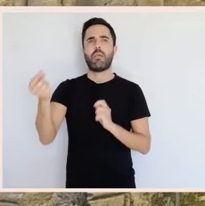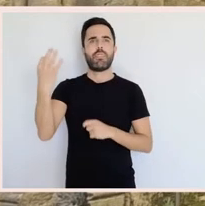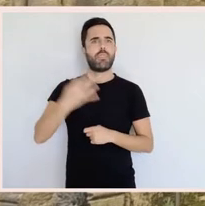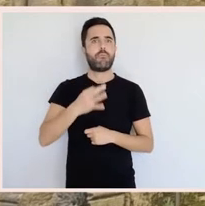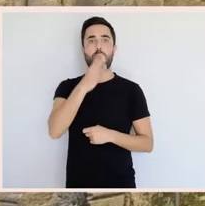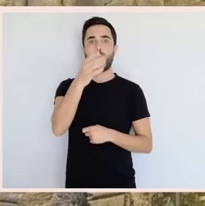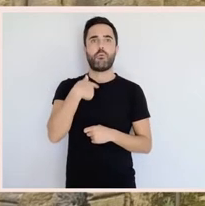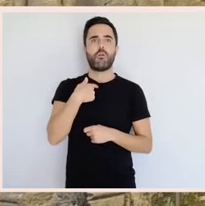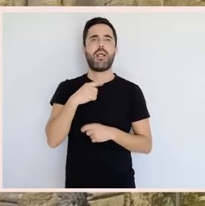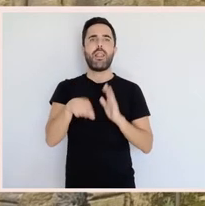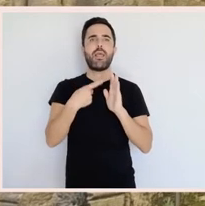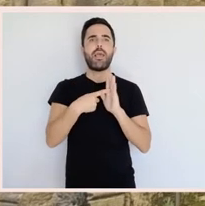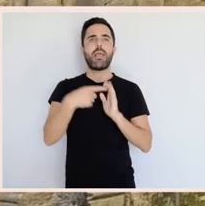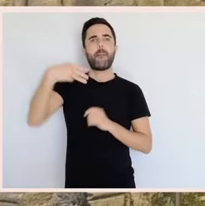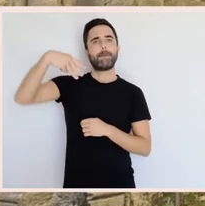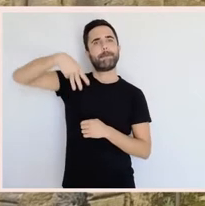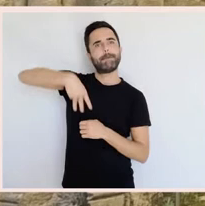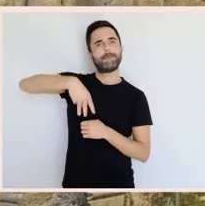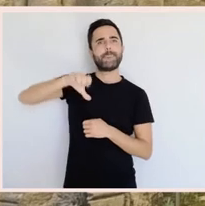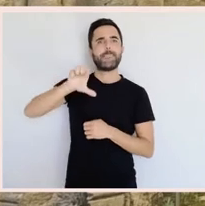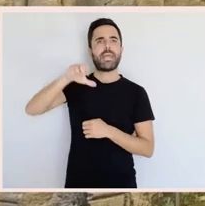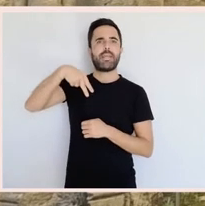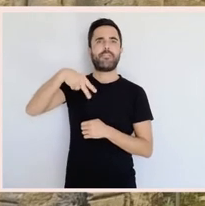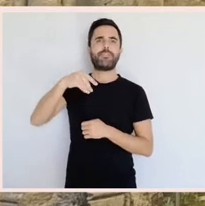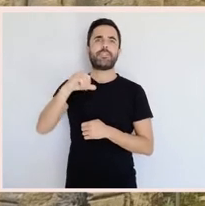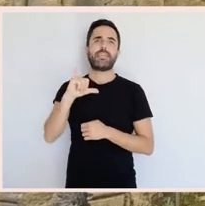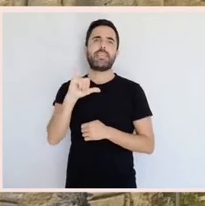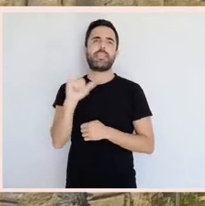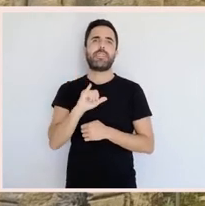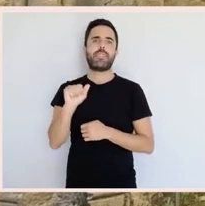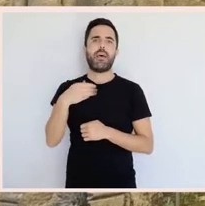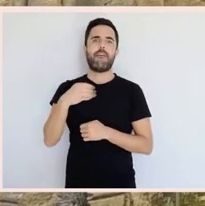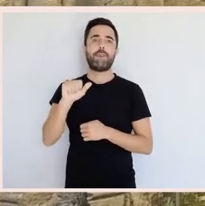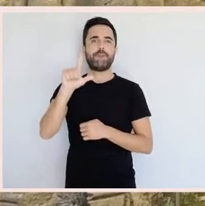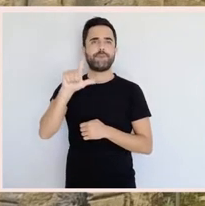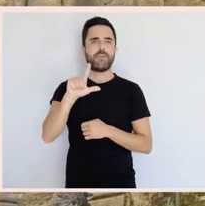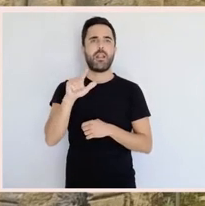Mendizábal. Así, noutra entrega do Museo a Porta Pechada,